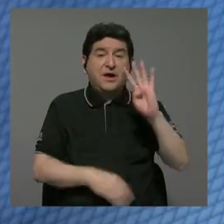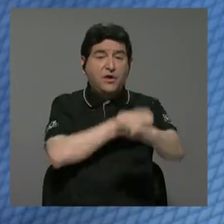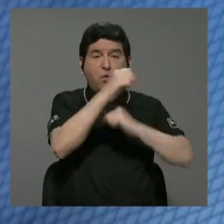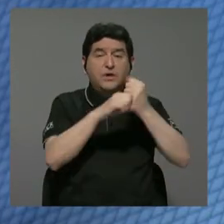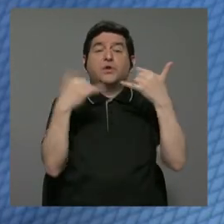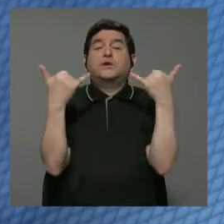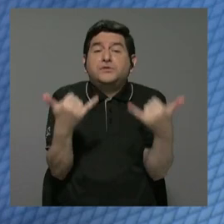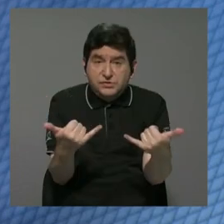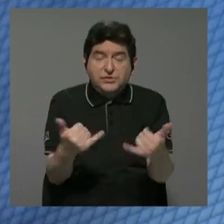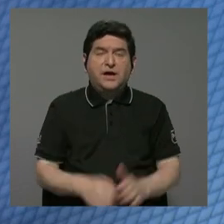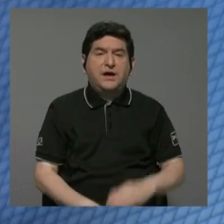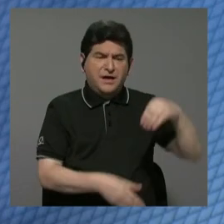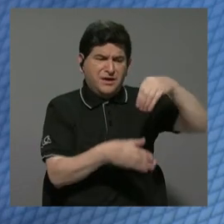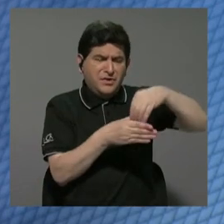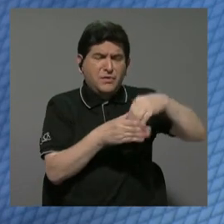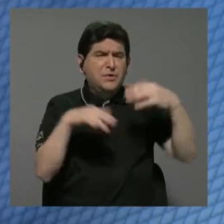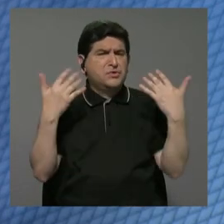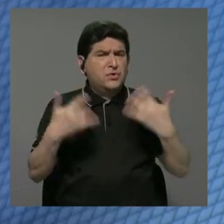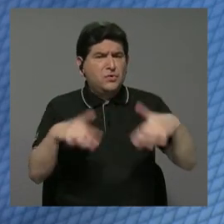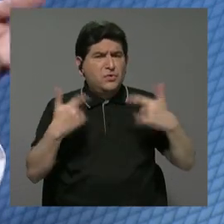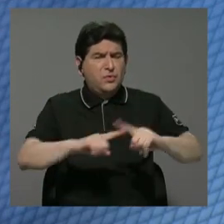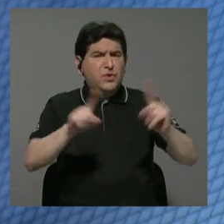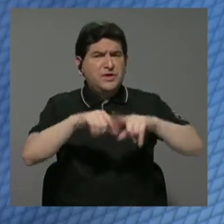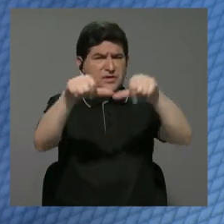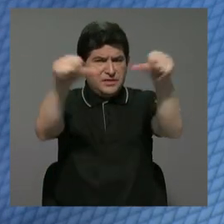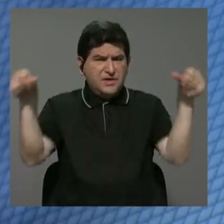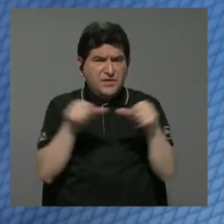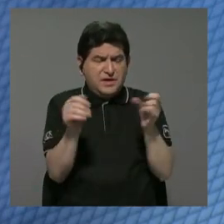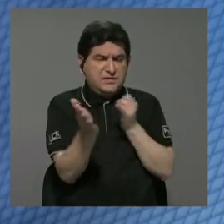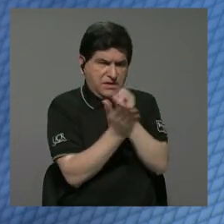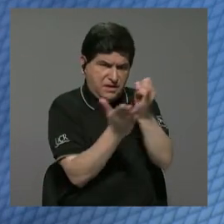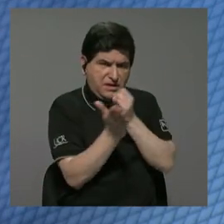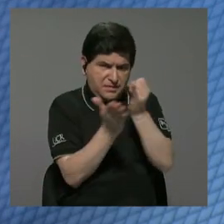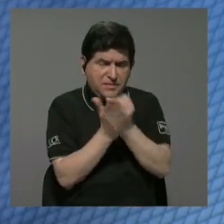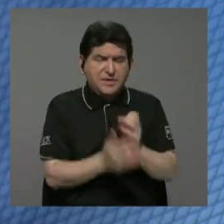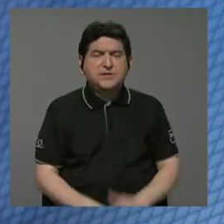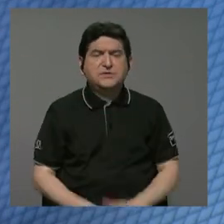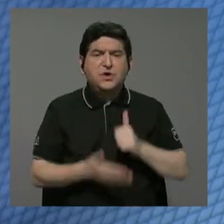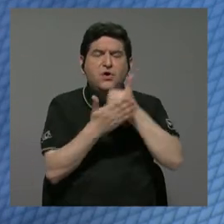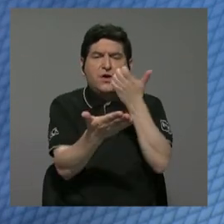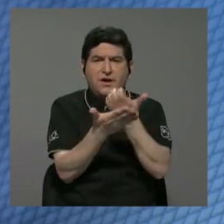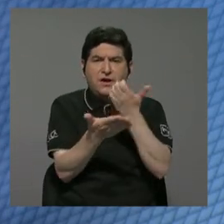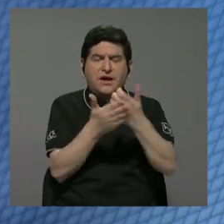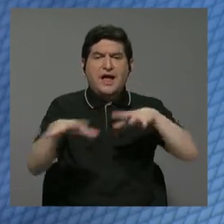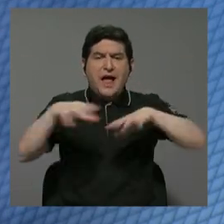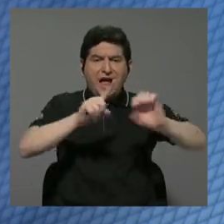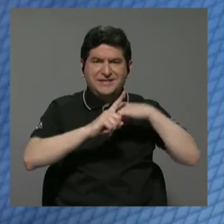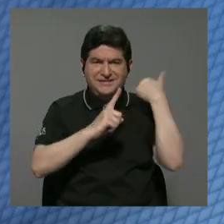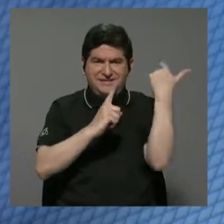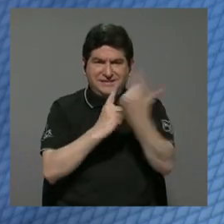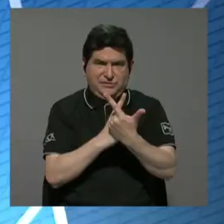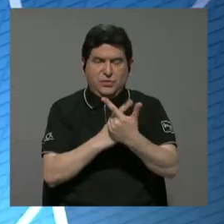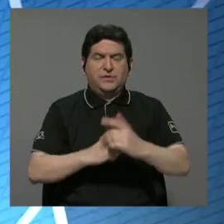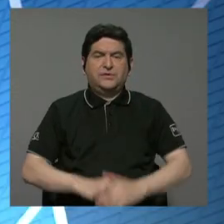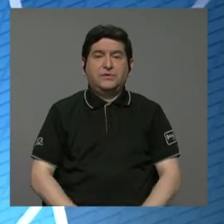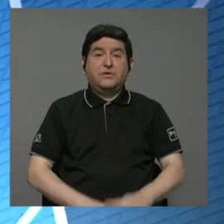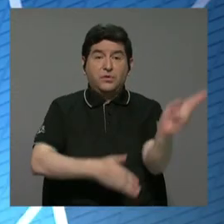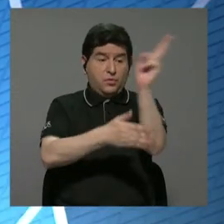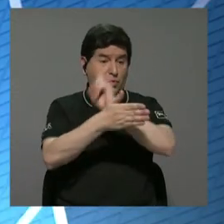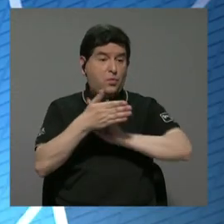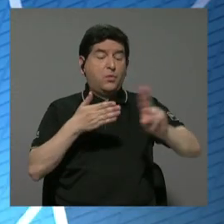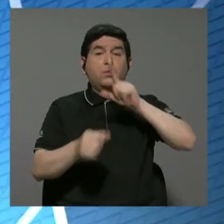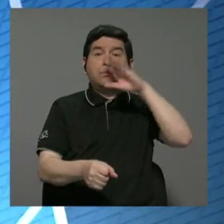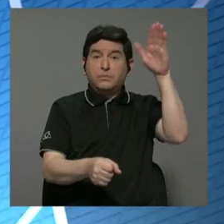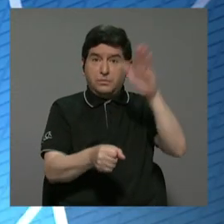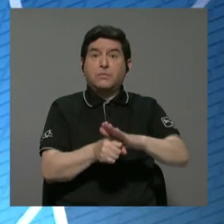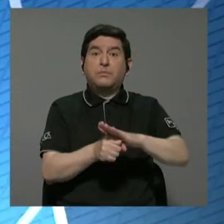años y que se ha invertido muchísimo en otros rubros como la investigación, las becas, la acción social, etcétera. La universidad está